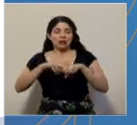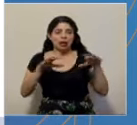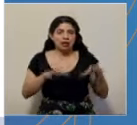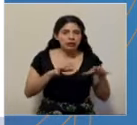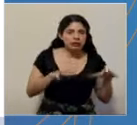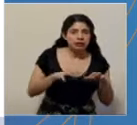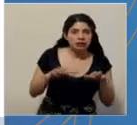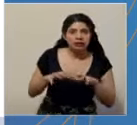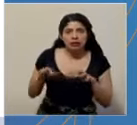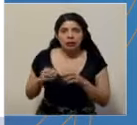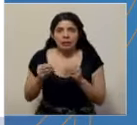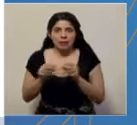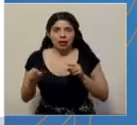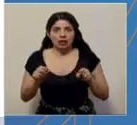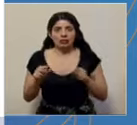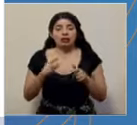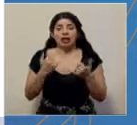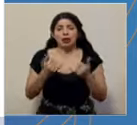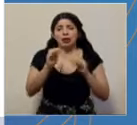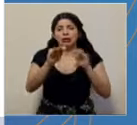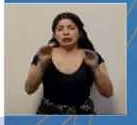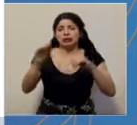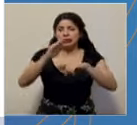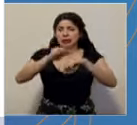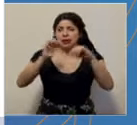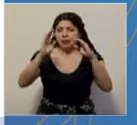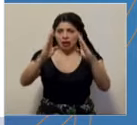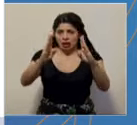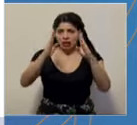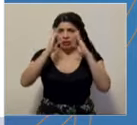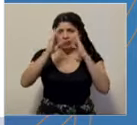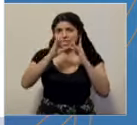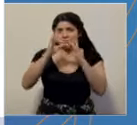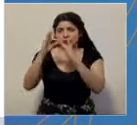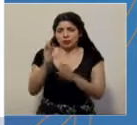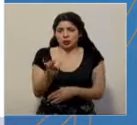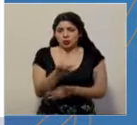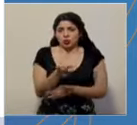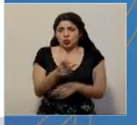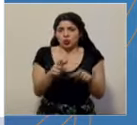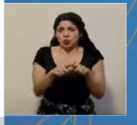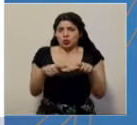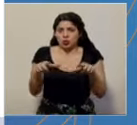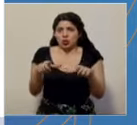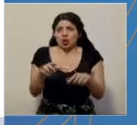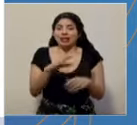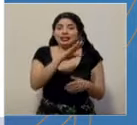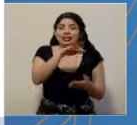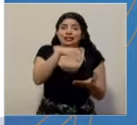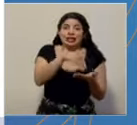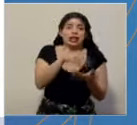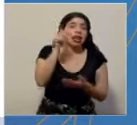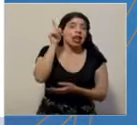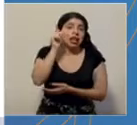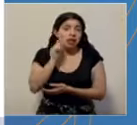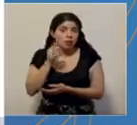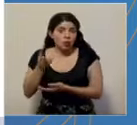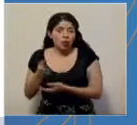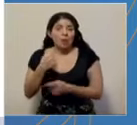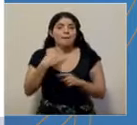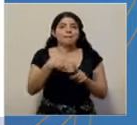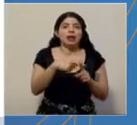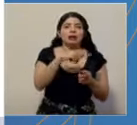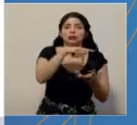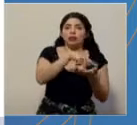y hacemos un llamado de atención muy particular para estos dos cantones, tanto el Cantón Central de Limón como el Cantón de